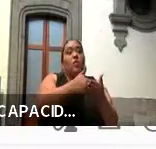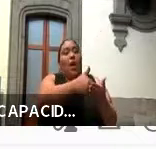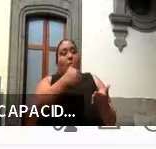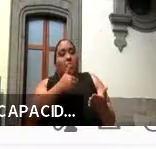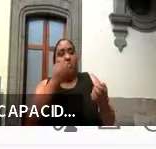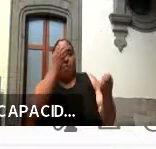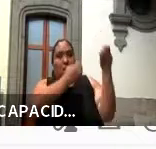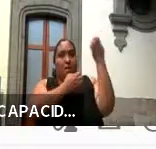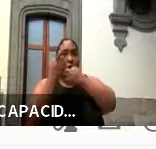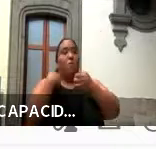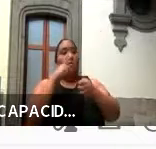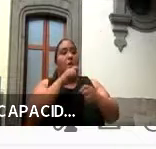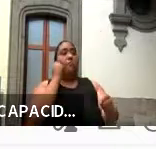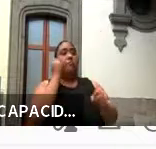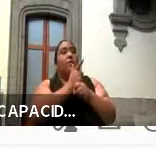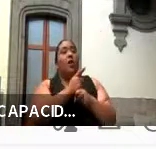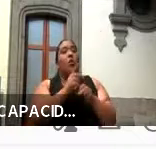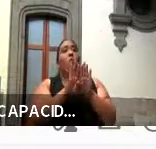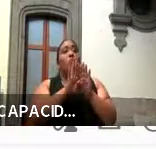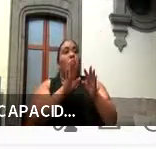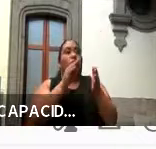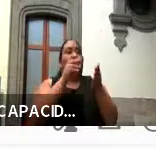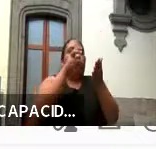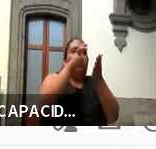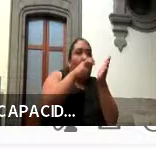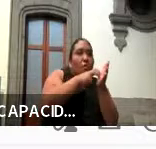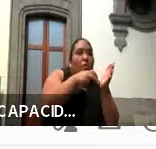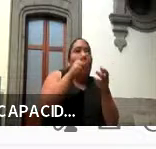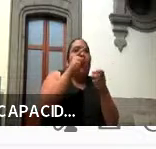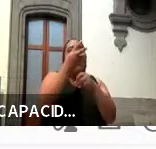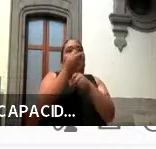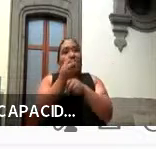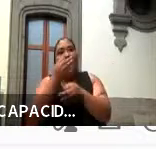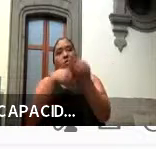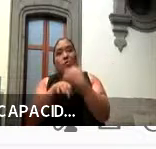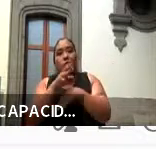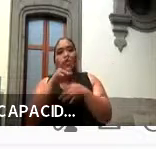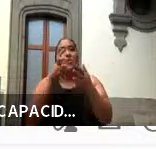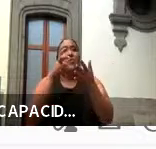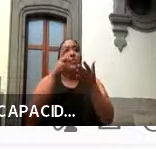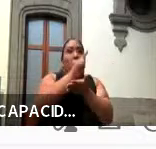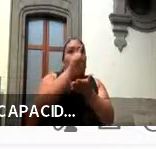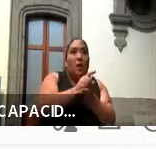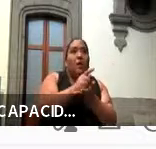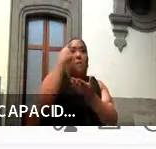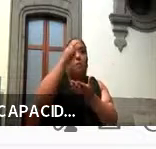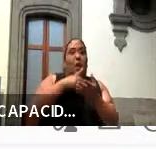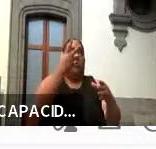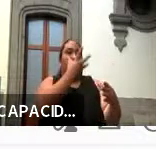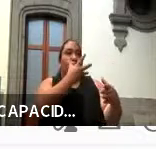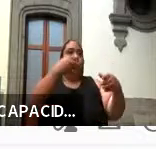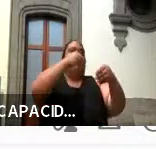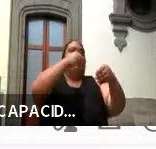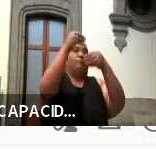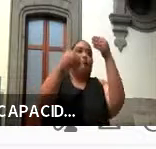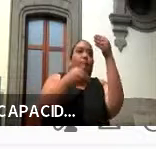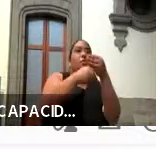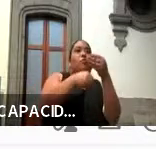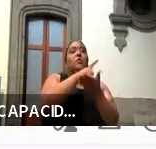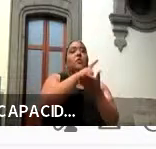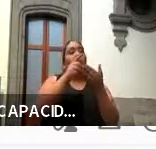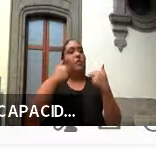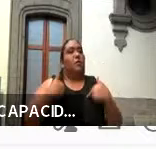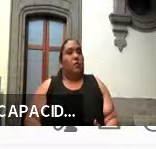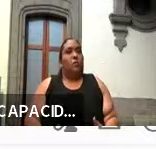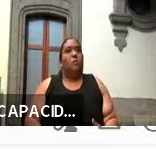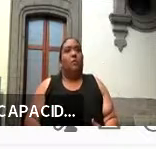es necesario modificaciones, reformas para incorporar el enfoque de derechos humanos. También promueve